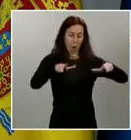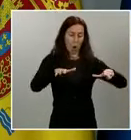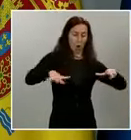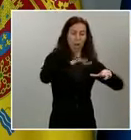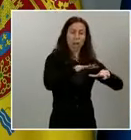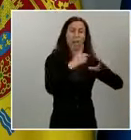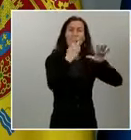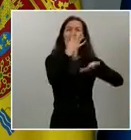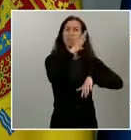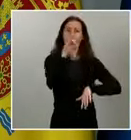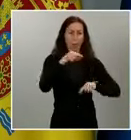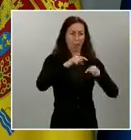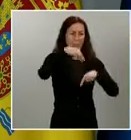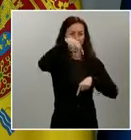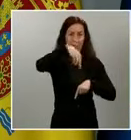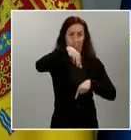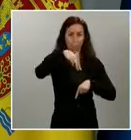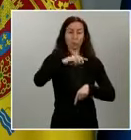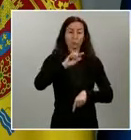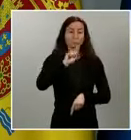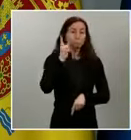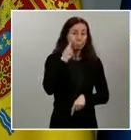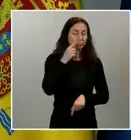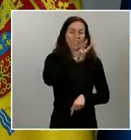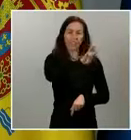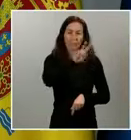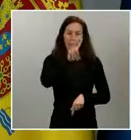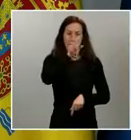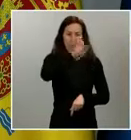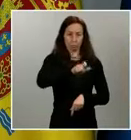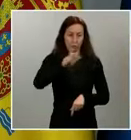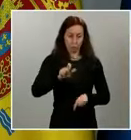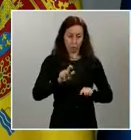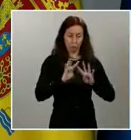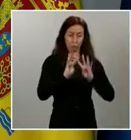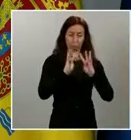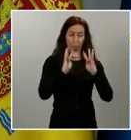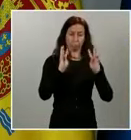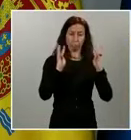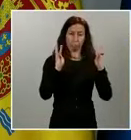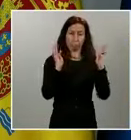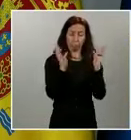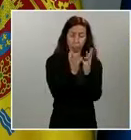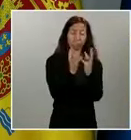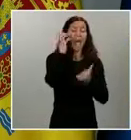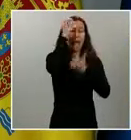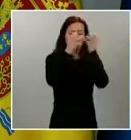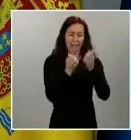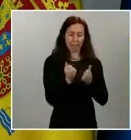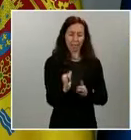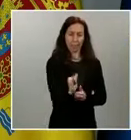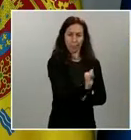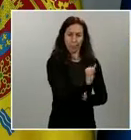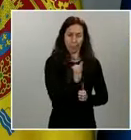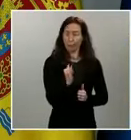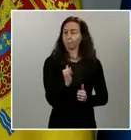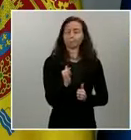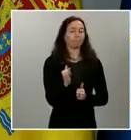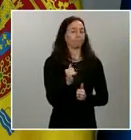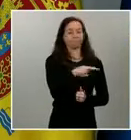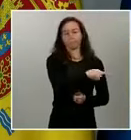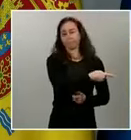32 personas reunidas en torno a una zona en la que había varios animales. Lógicamente fueron propuestos para las